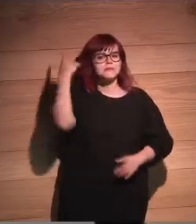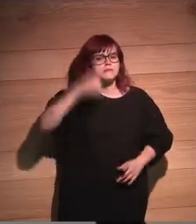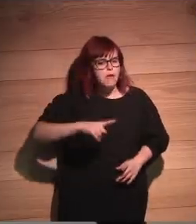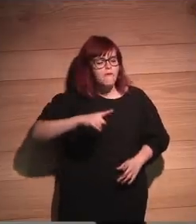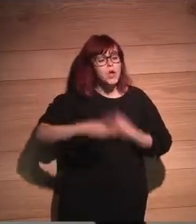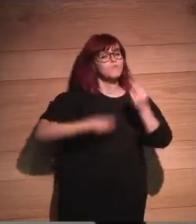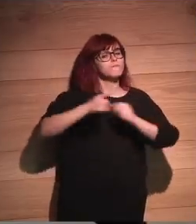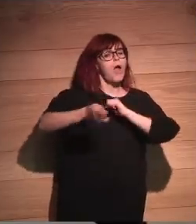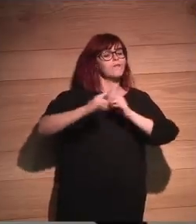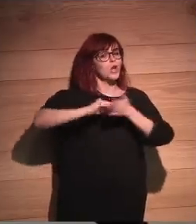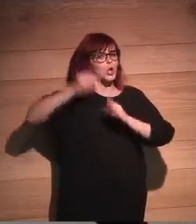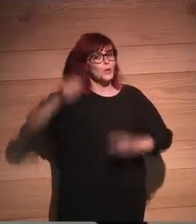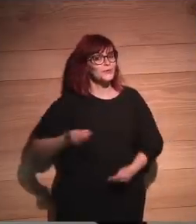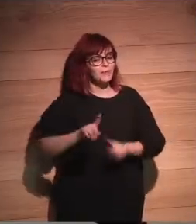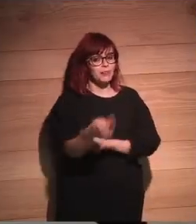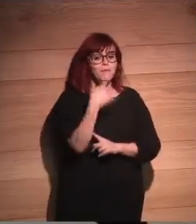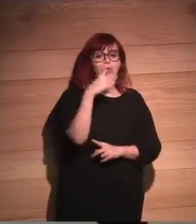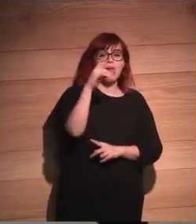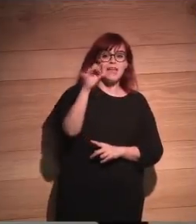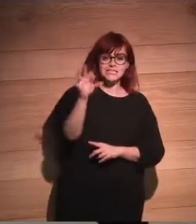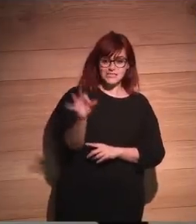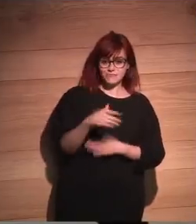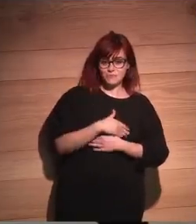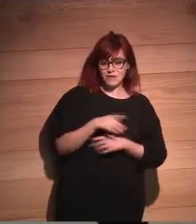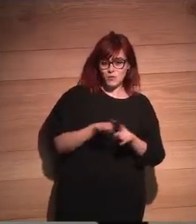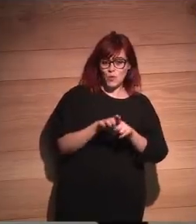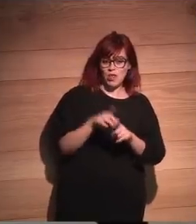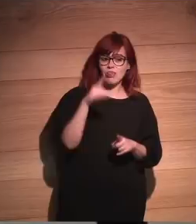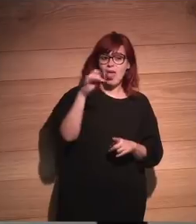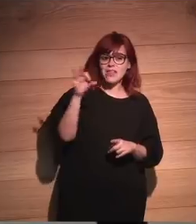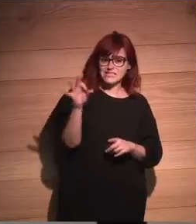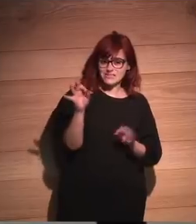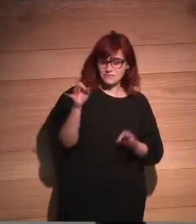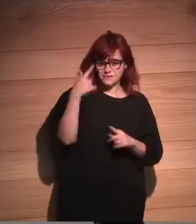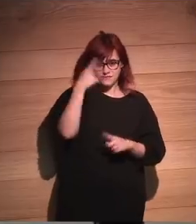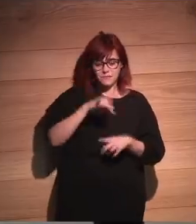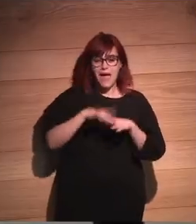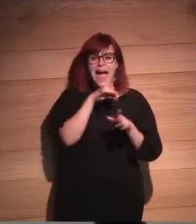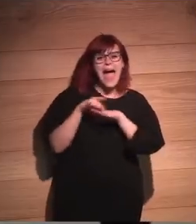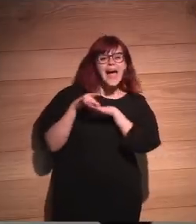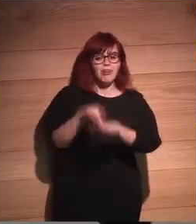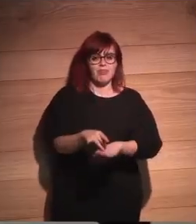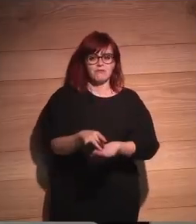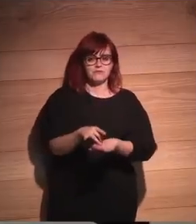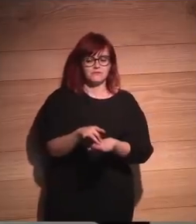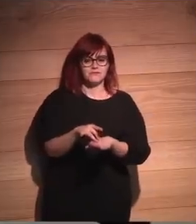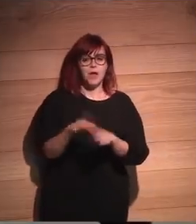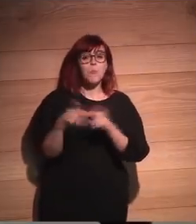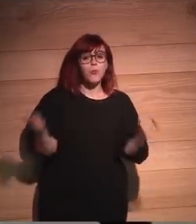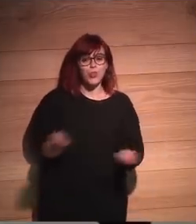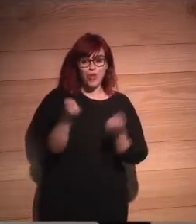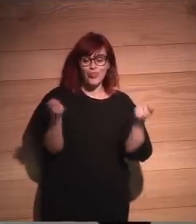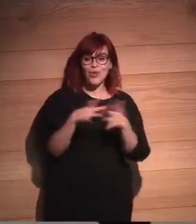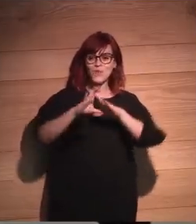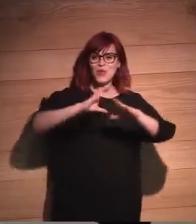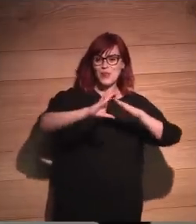utilizar la tecnología. El Daesh ha llegado a tener 43 agencias de publicidad,